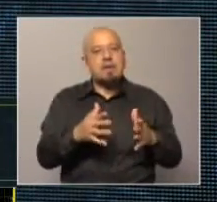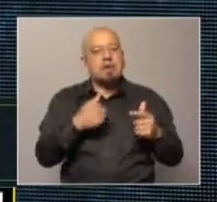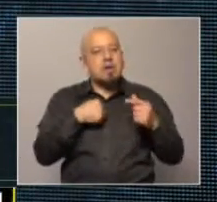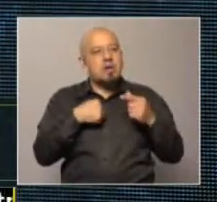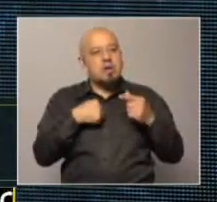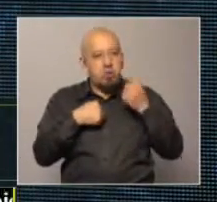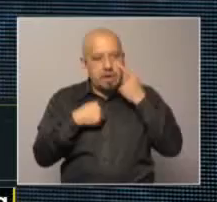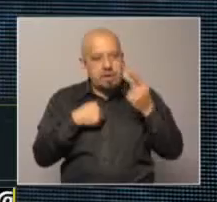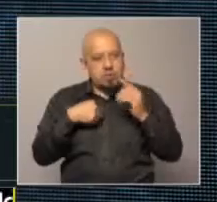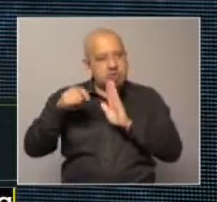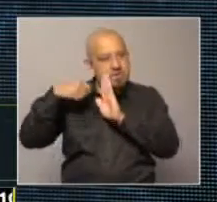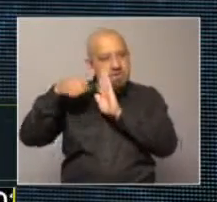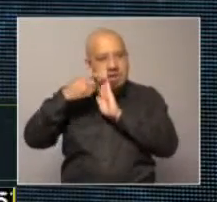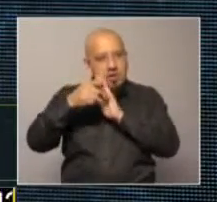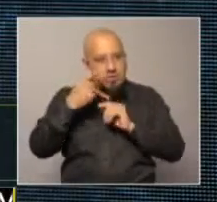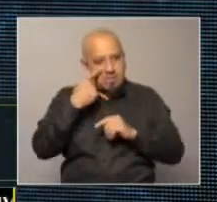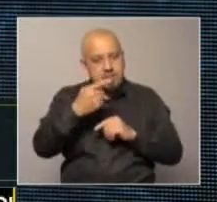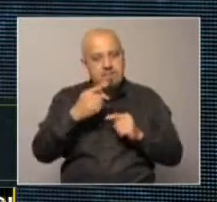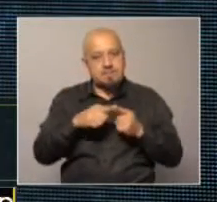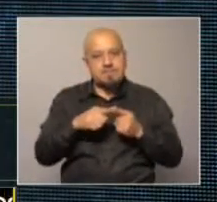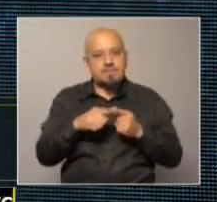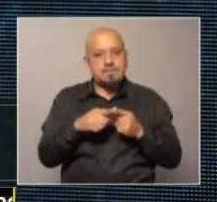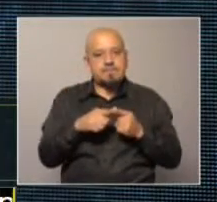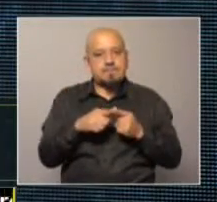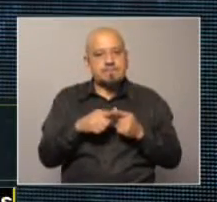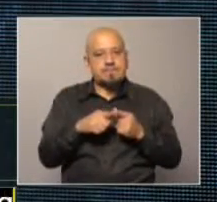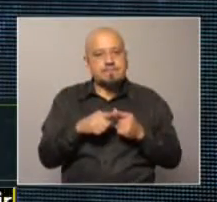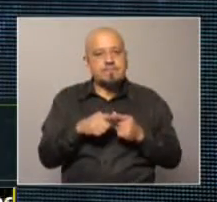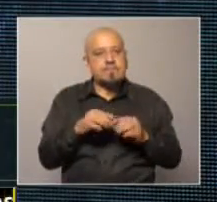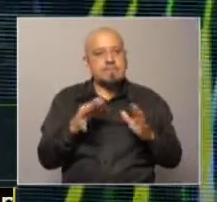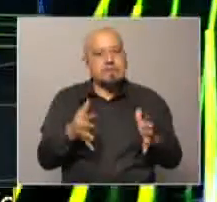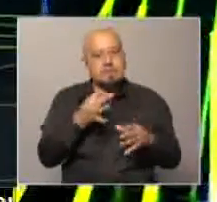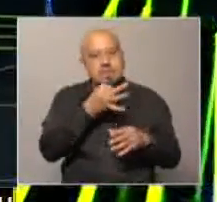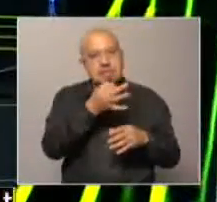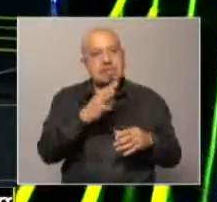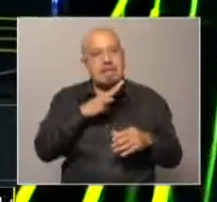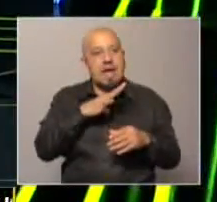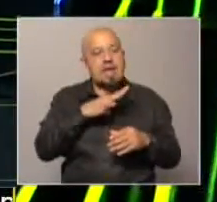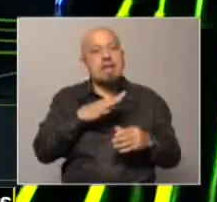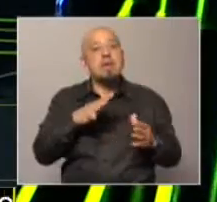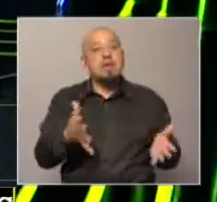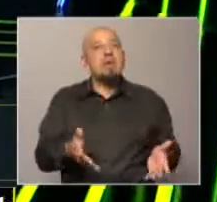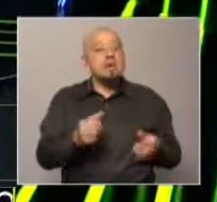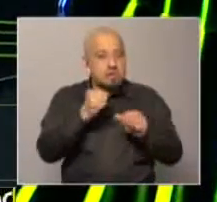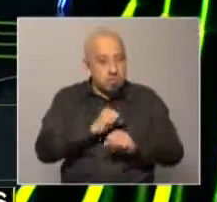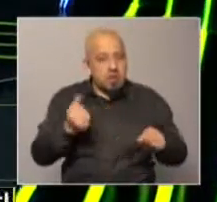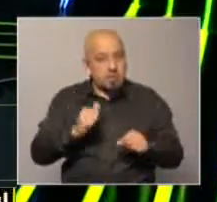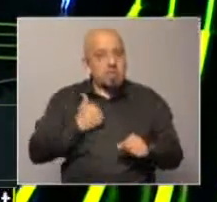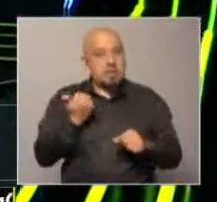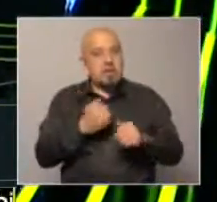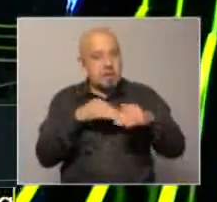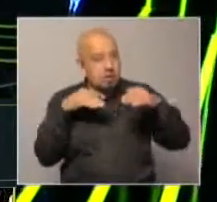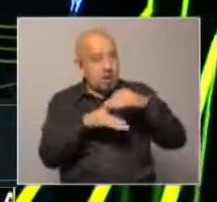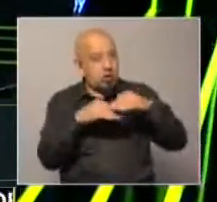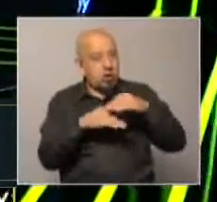escuchamos en el video que vimos al principio en el informe, sostienen que hay lugares por donde ahorrar, que ahora capaz que Andrea